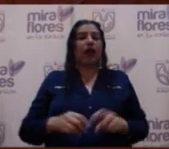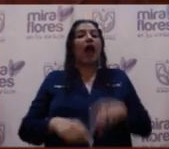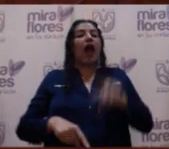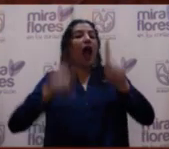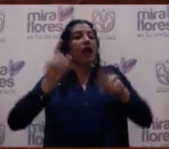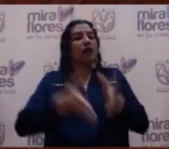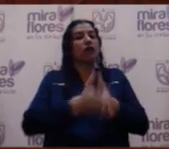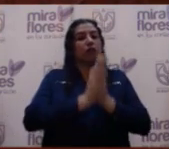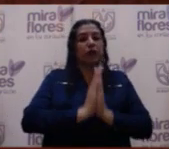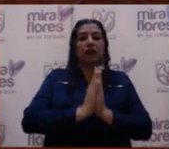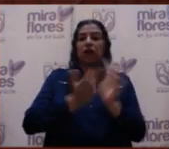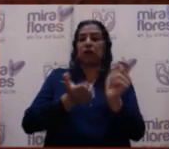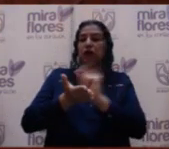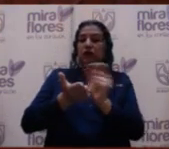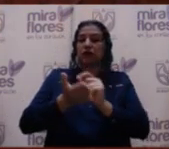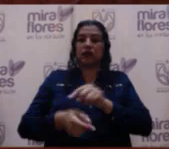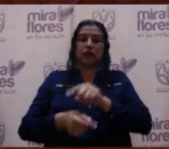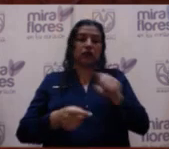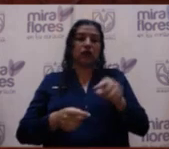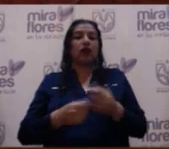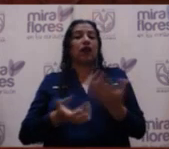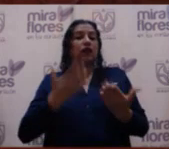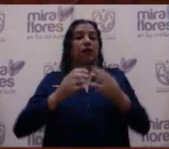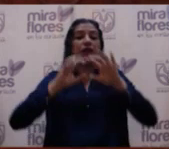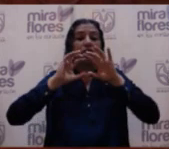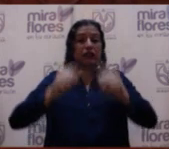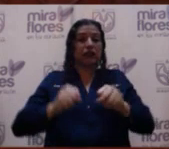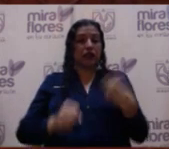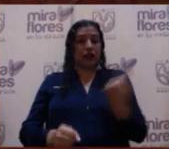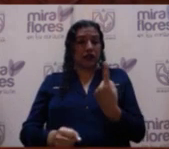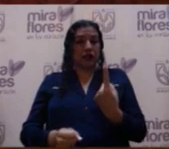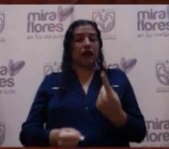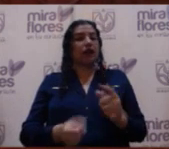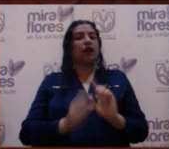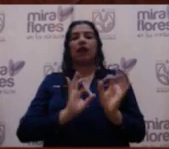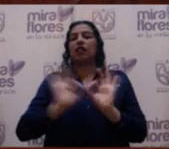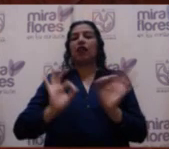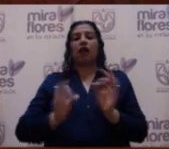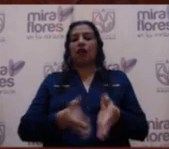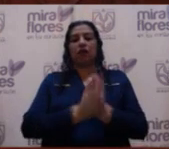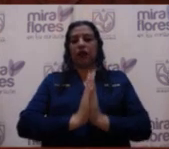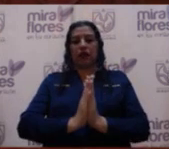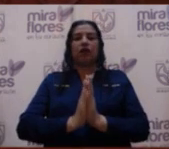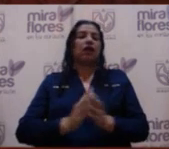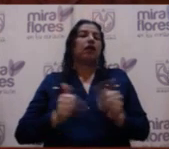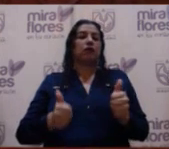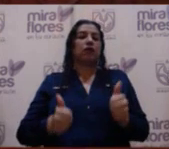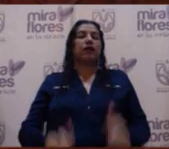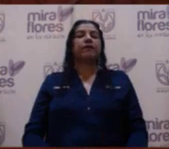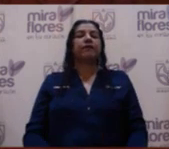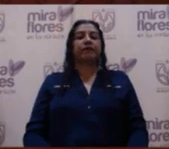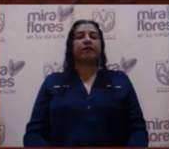algún pedido por escrito realizado a la Secretaría General? Ningún pedido, señor alcalde. Muy bien, si no hay